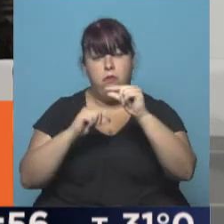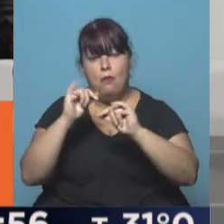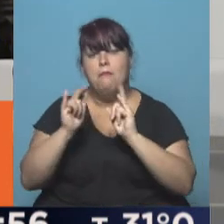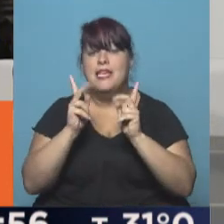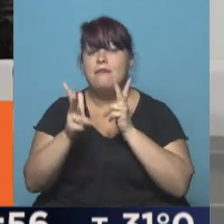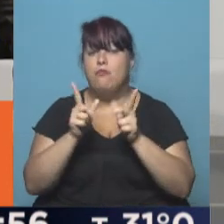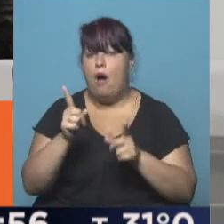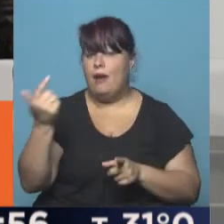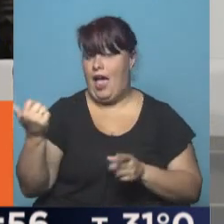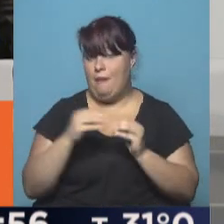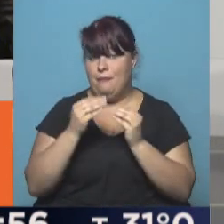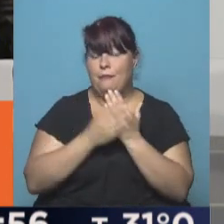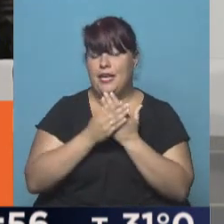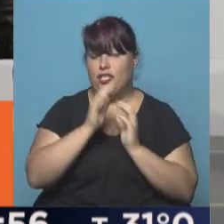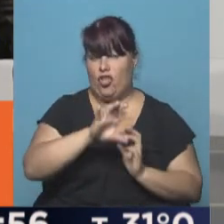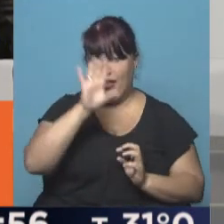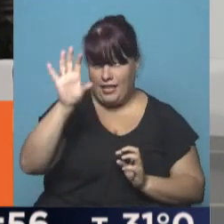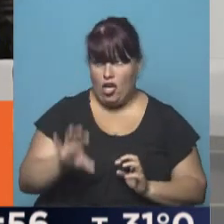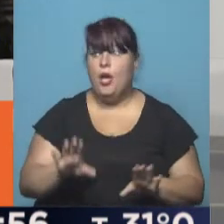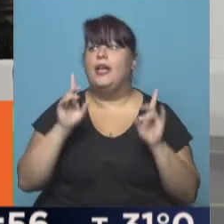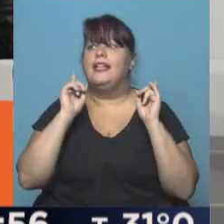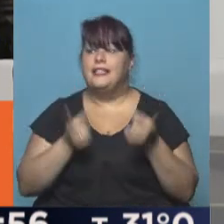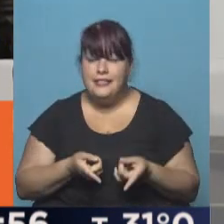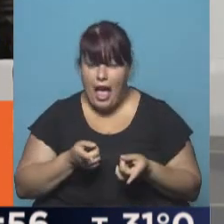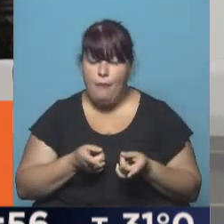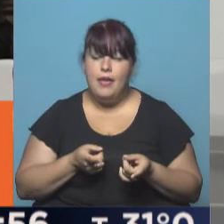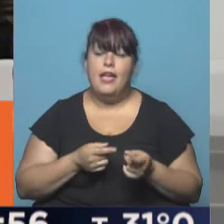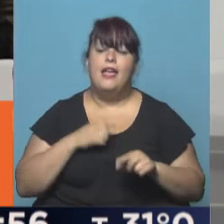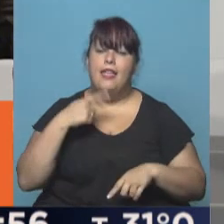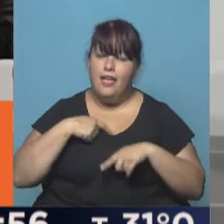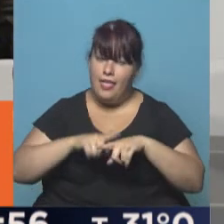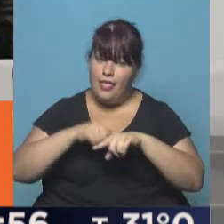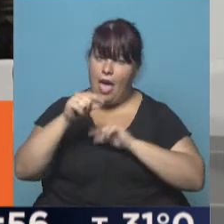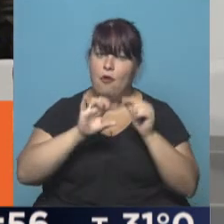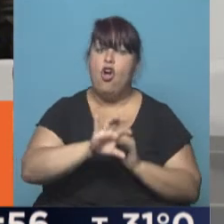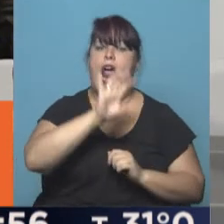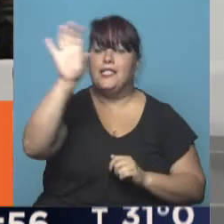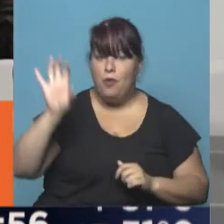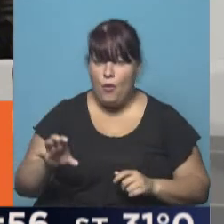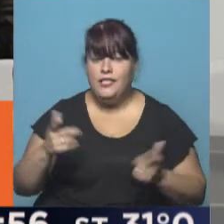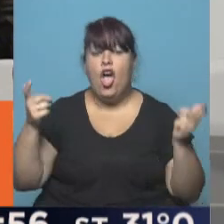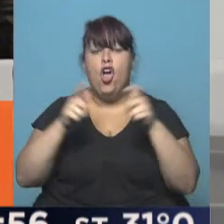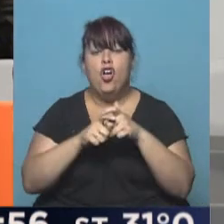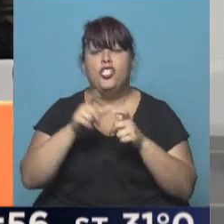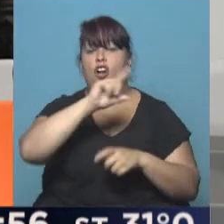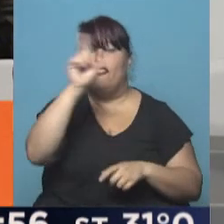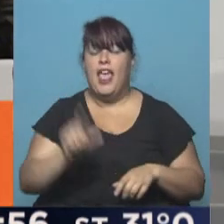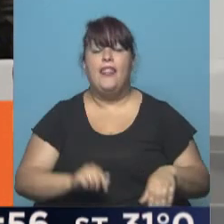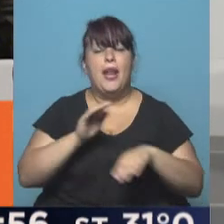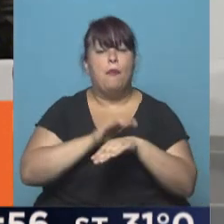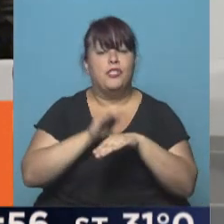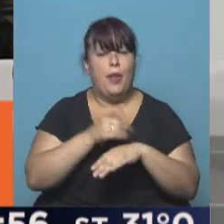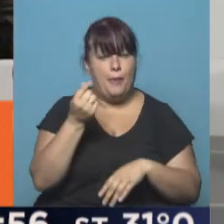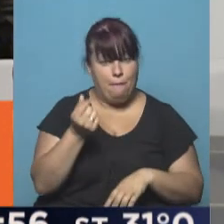refería Rogelio, el ministro del Interior. Pero también empezamos a discutirlo con las provincias en el Consejo Federal de Responsabilidad